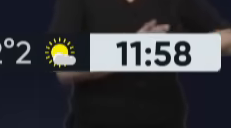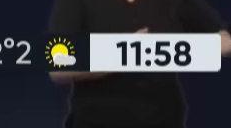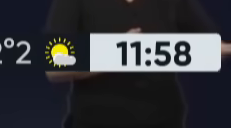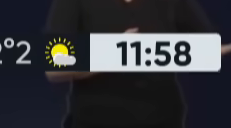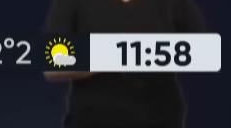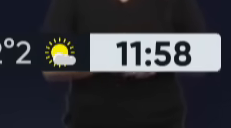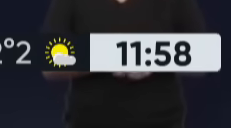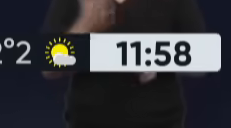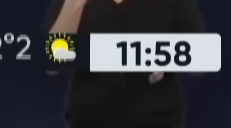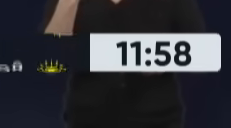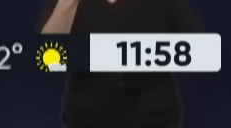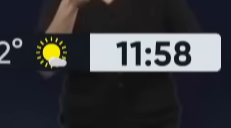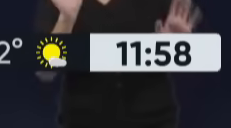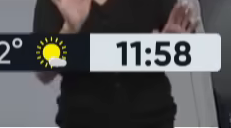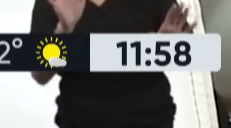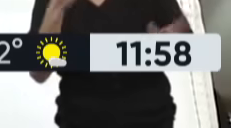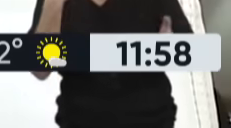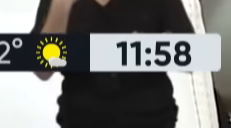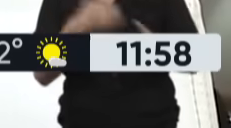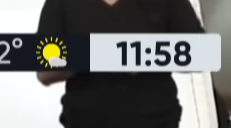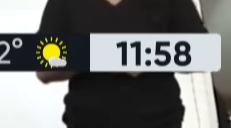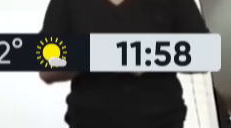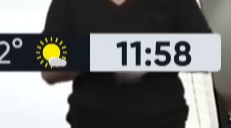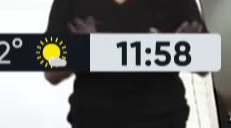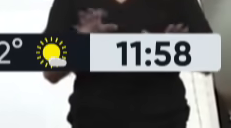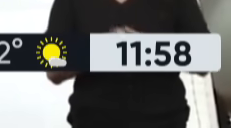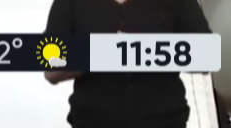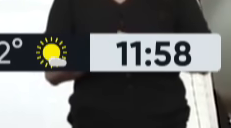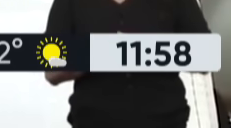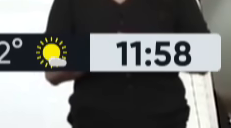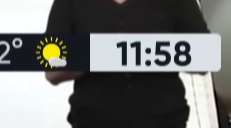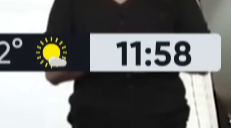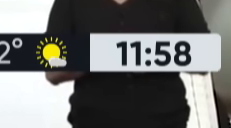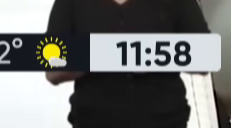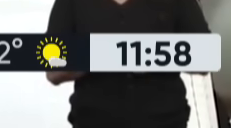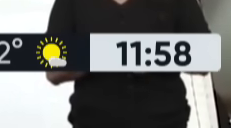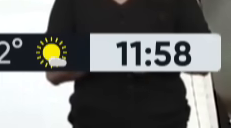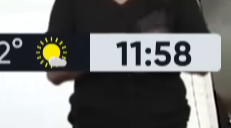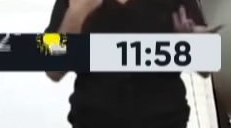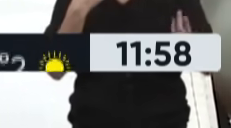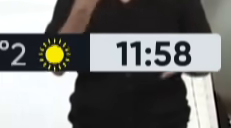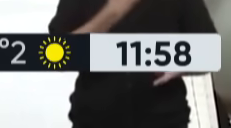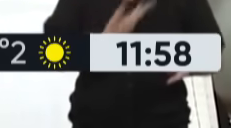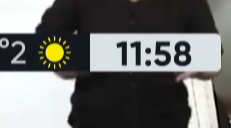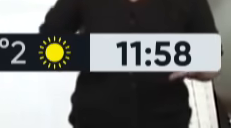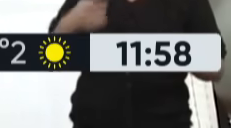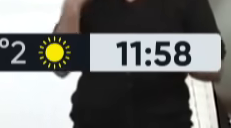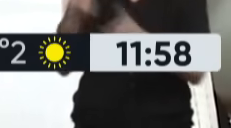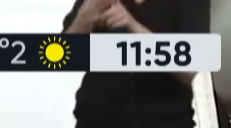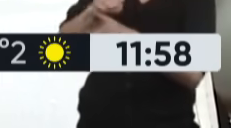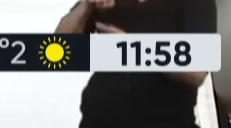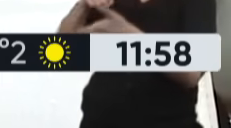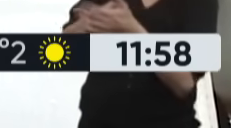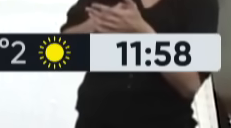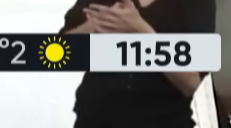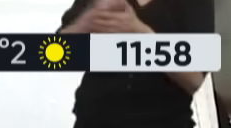esa definición, ¿eh? Sí, folclore mediático. Bueno, cuando se da, ¿no? Porque dice, el gobierno apunta a opositores, a la prensa, a